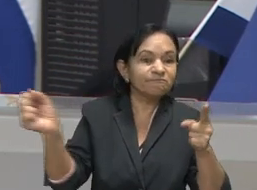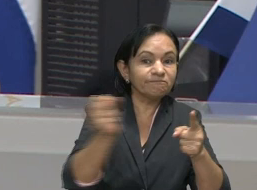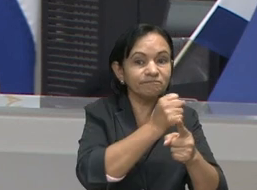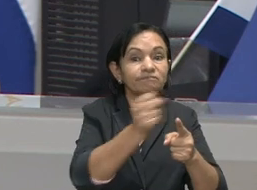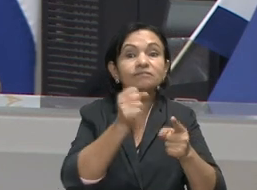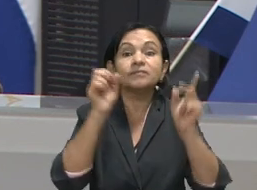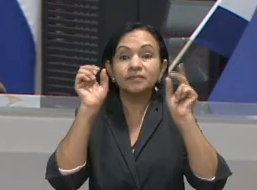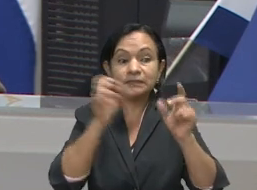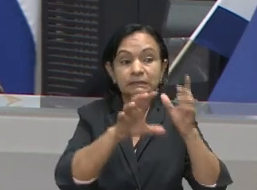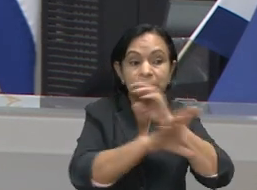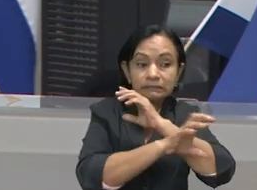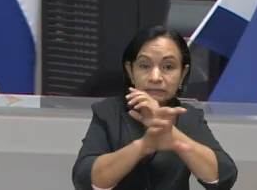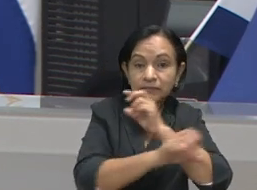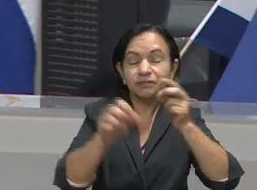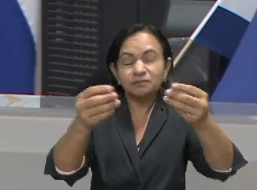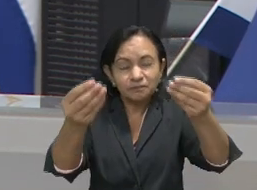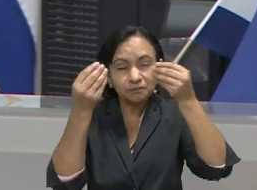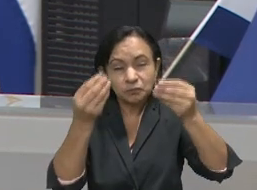violencia, saqueo,